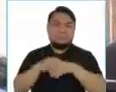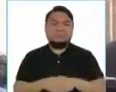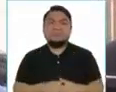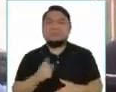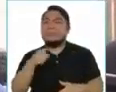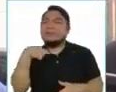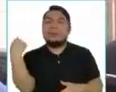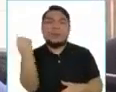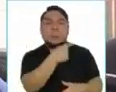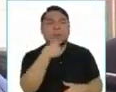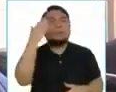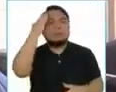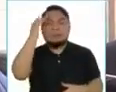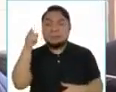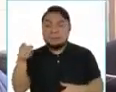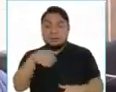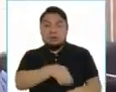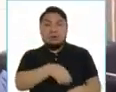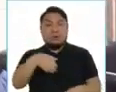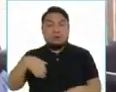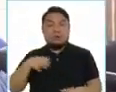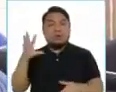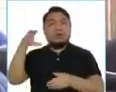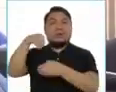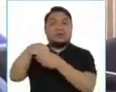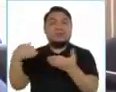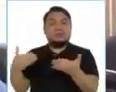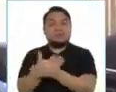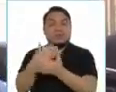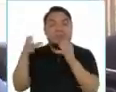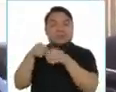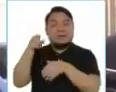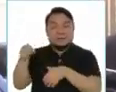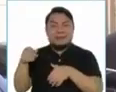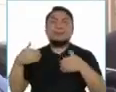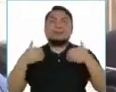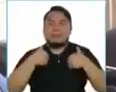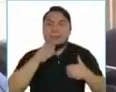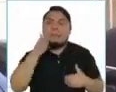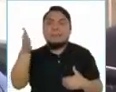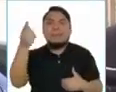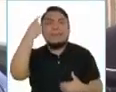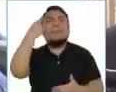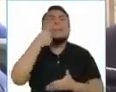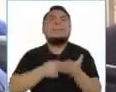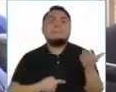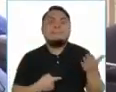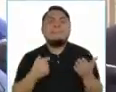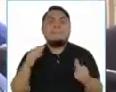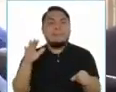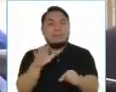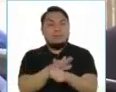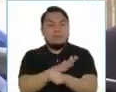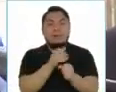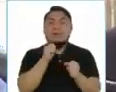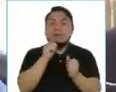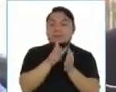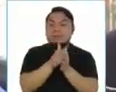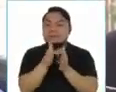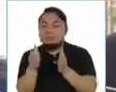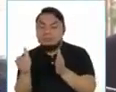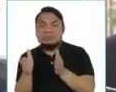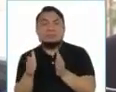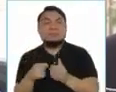todo el mundo se entendió que los congresistas que iban a ser electos en reemplazo tenían que ir, ¿para qué? Para completar el mandato. O sea,